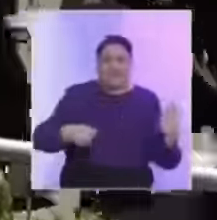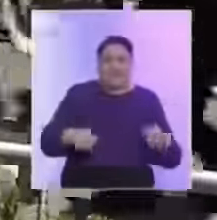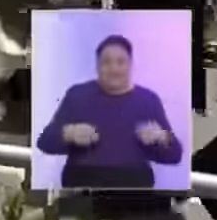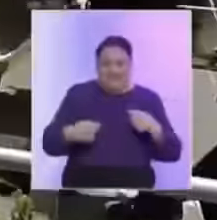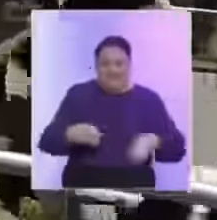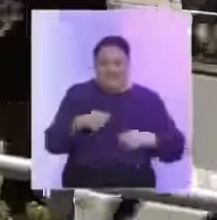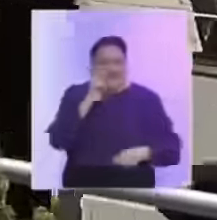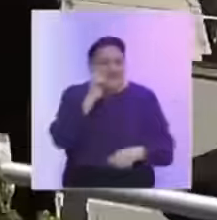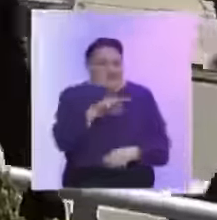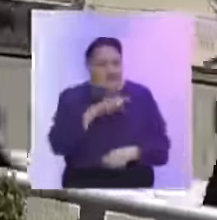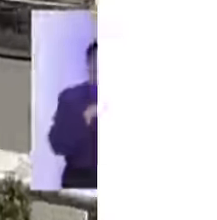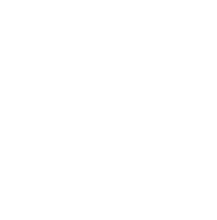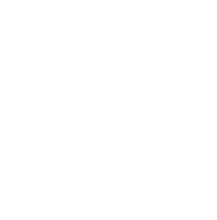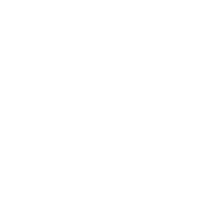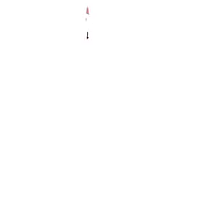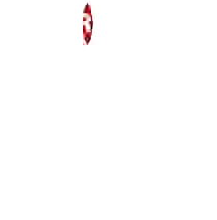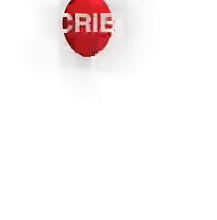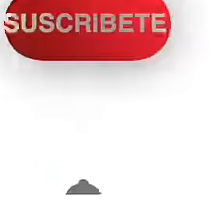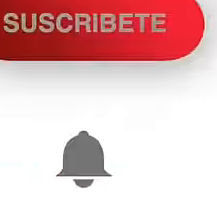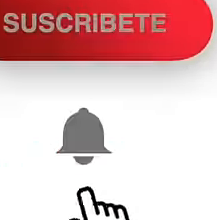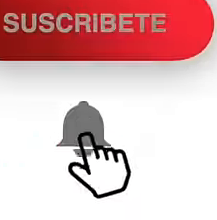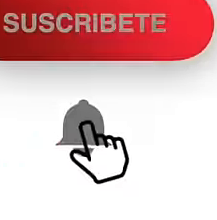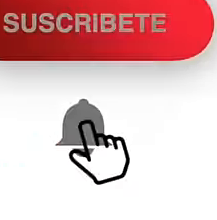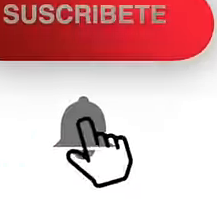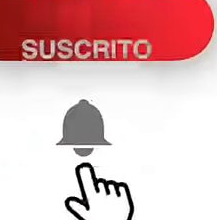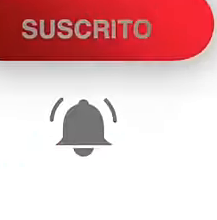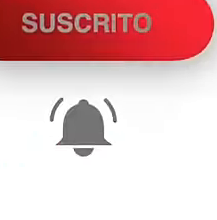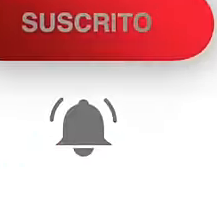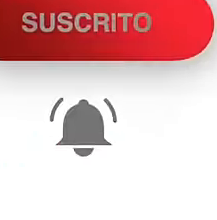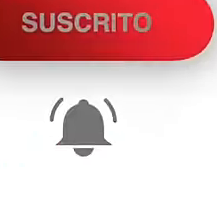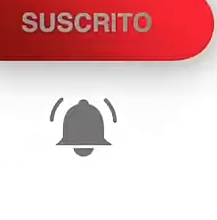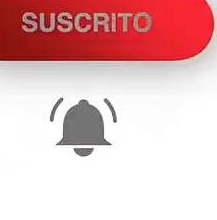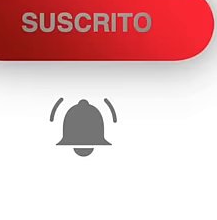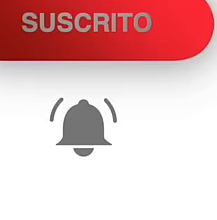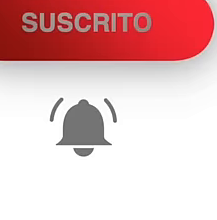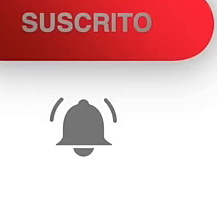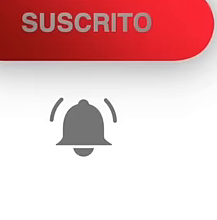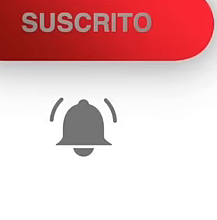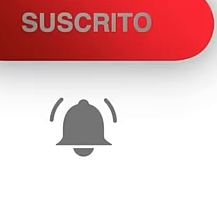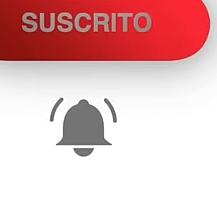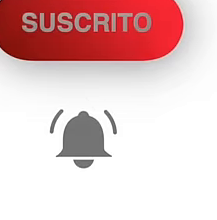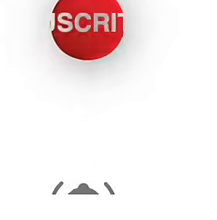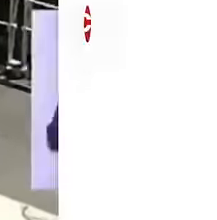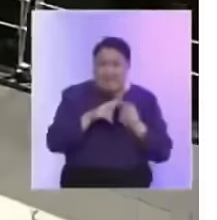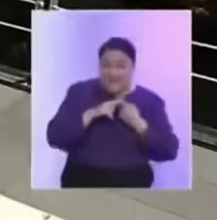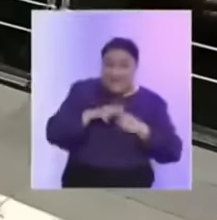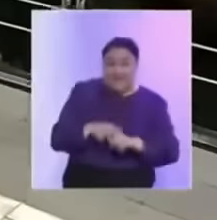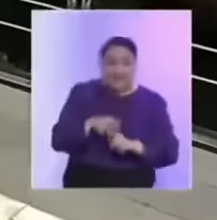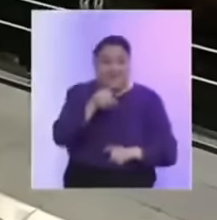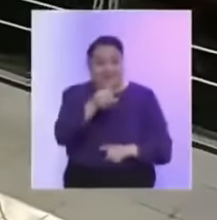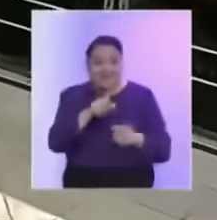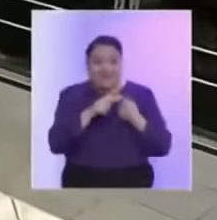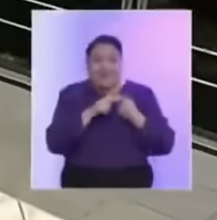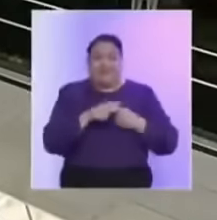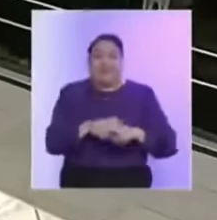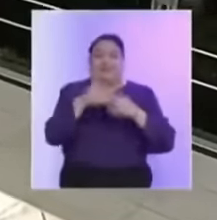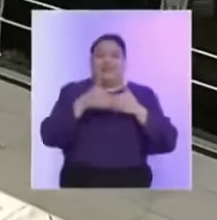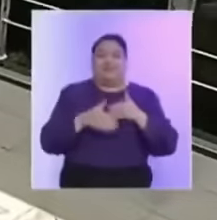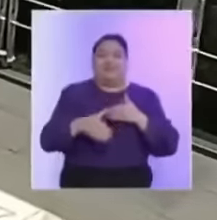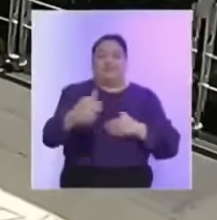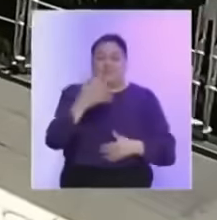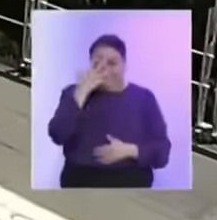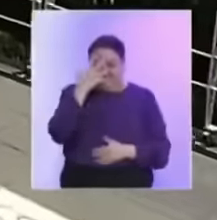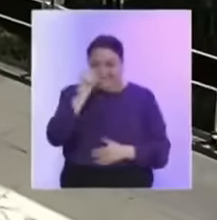cómo actuaron los jueces del Tribunal Electoral al entregarle esta constancia a la nueva presidenta de México.